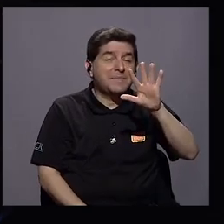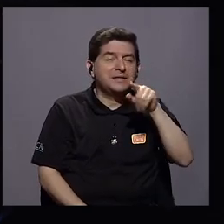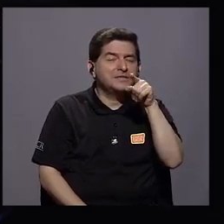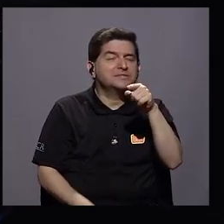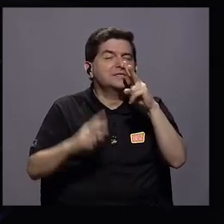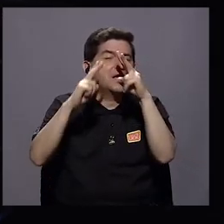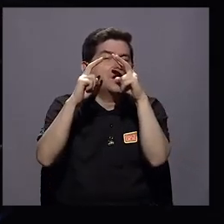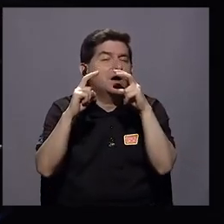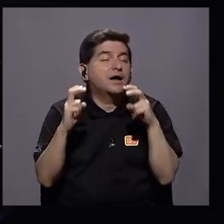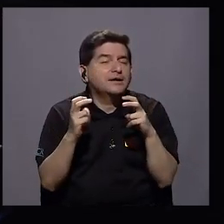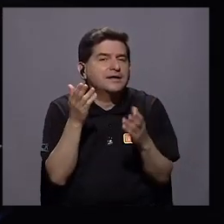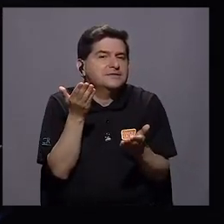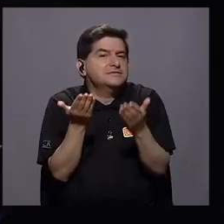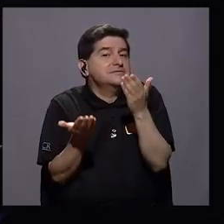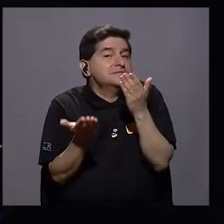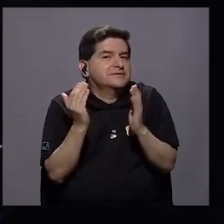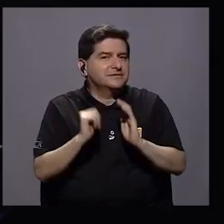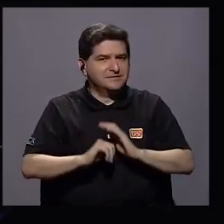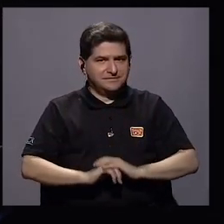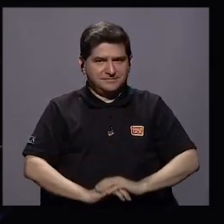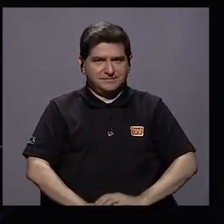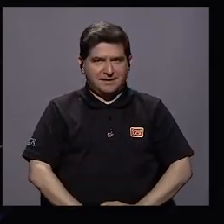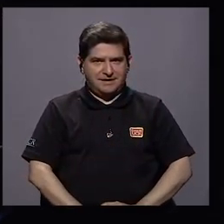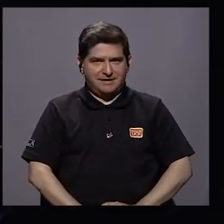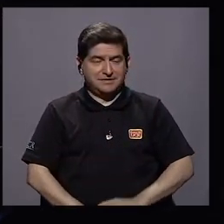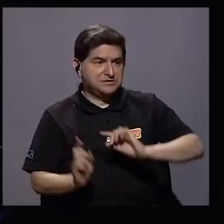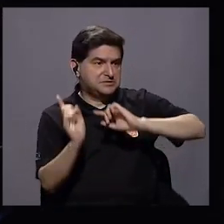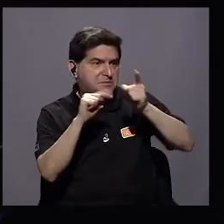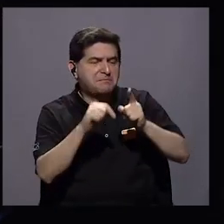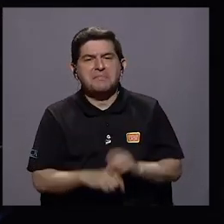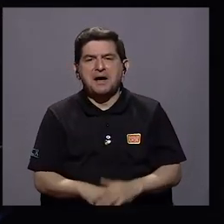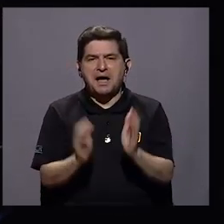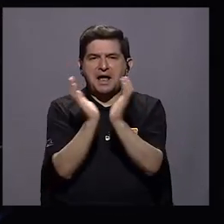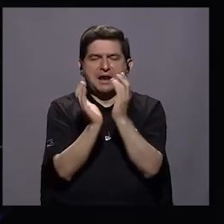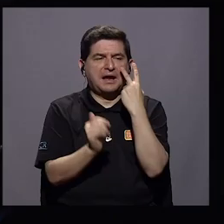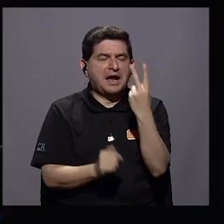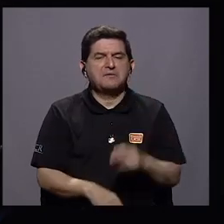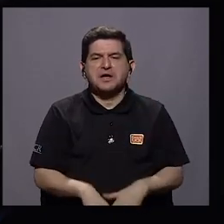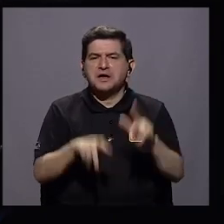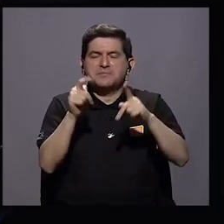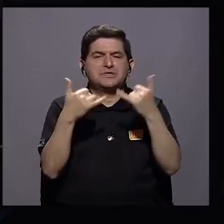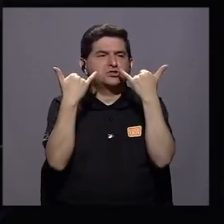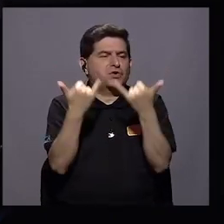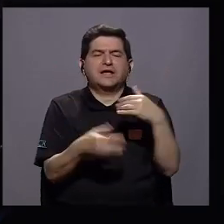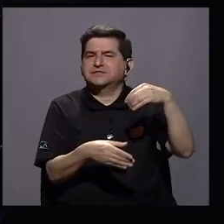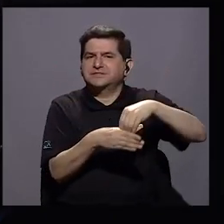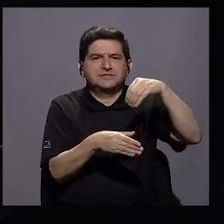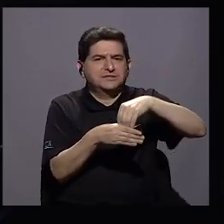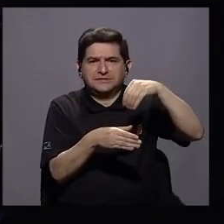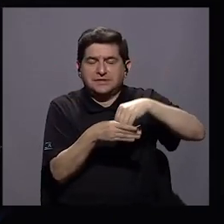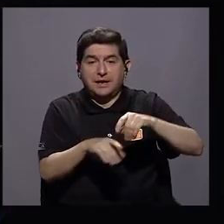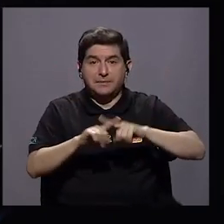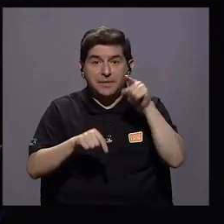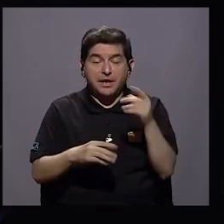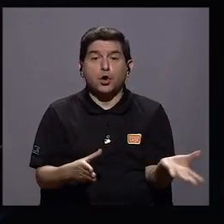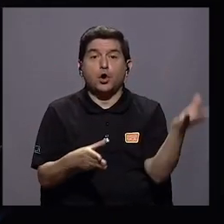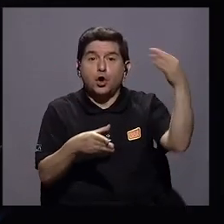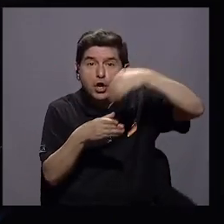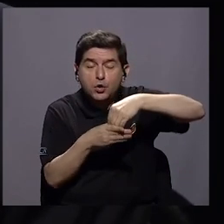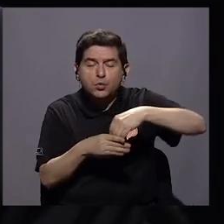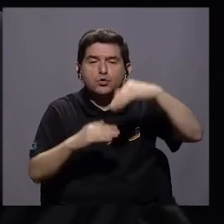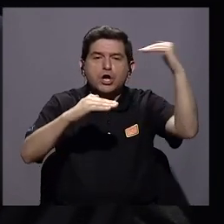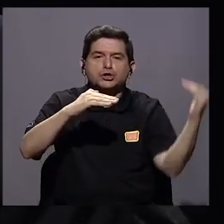25% si usted lo analiza, don Marlon, y va a la caja a ver quiénes dejaron de cotizar, quiénes le quitaron esto, pero si usted le